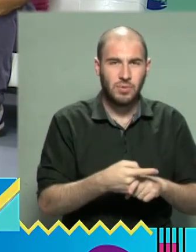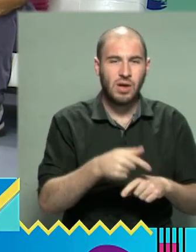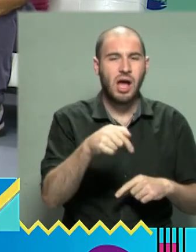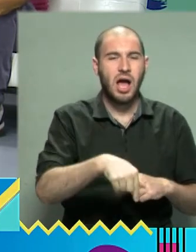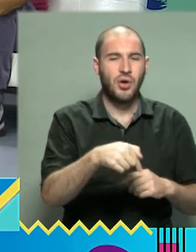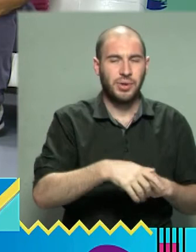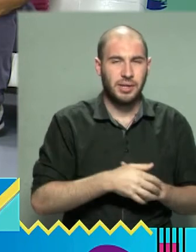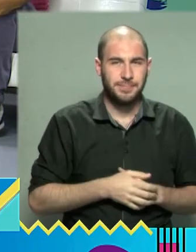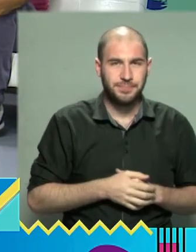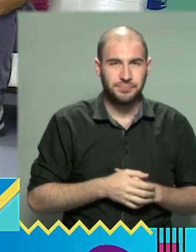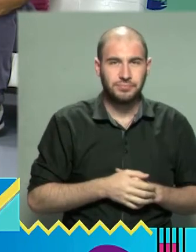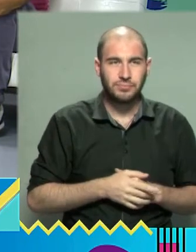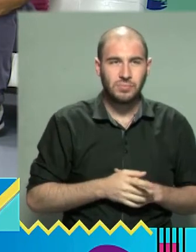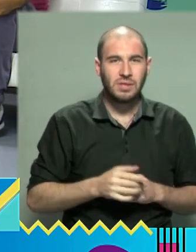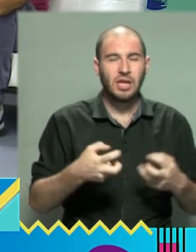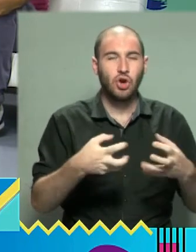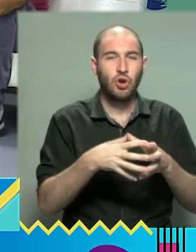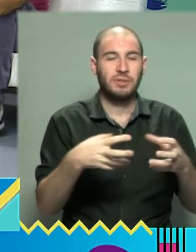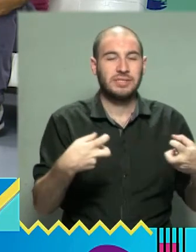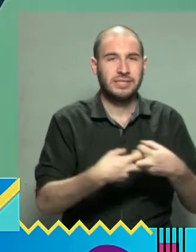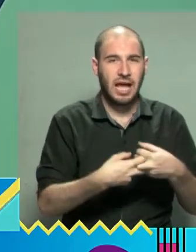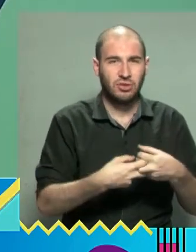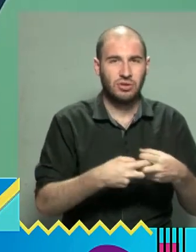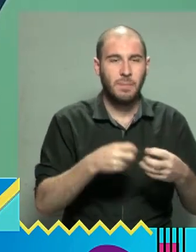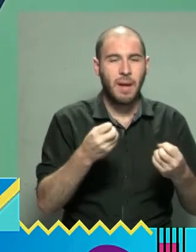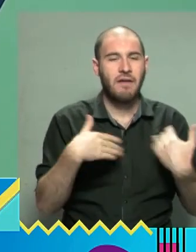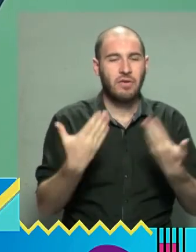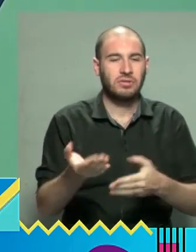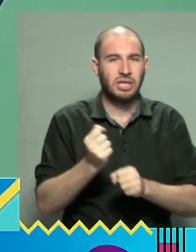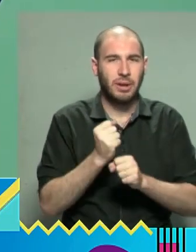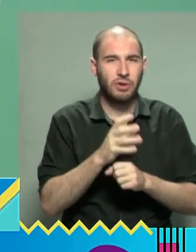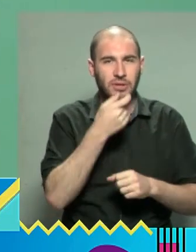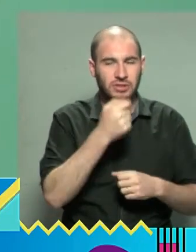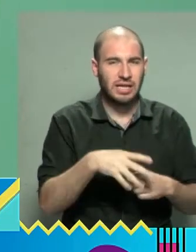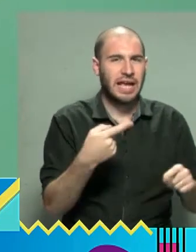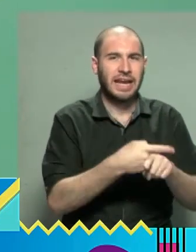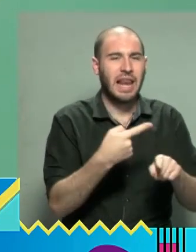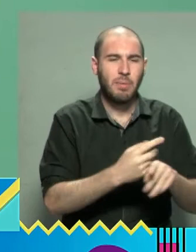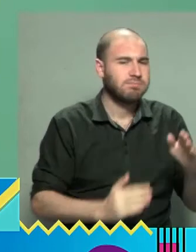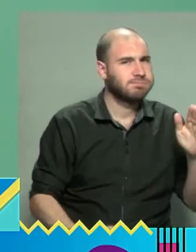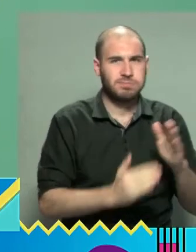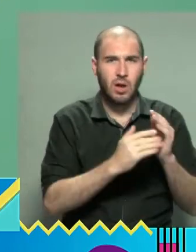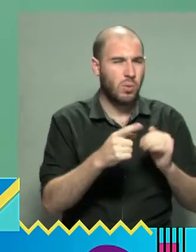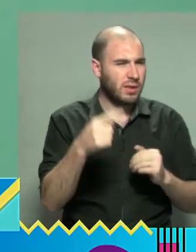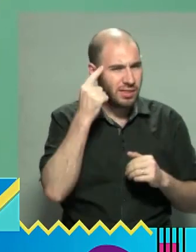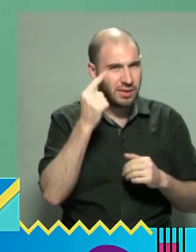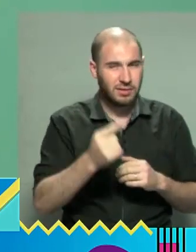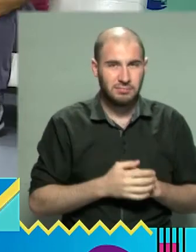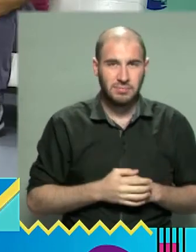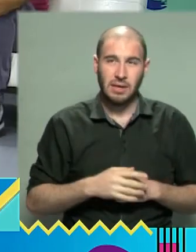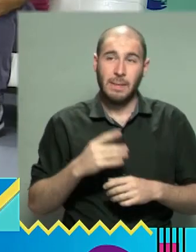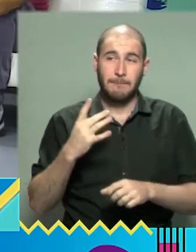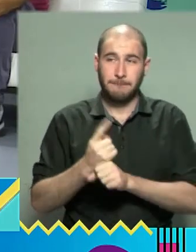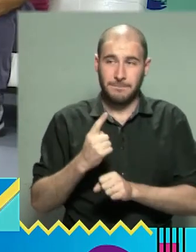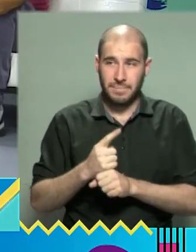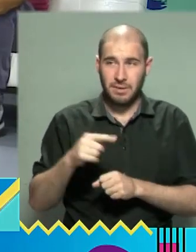hoy que tendrían los sindicatos que hacer por los trabajadores en la provincia? Los reclamos principales que ustedes consideren. Y